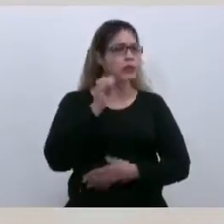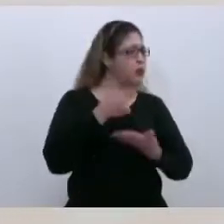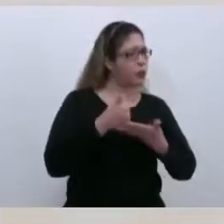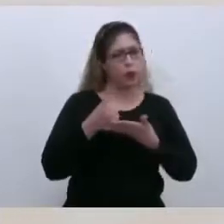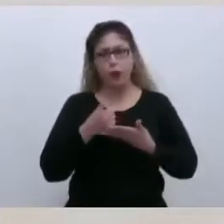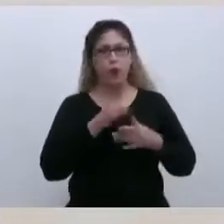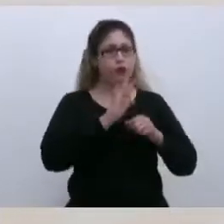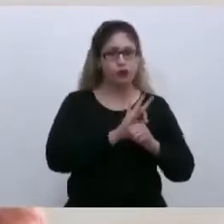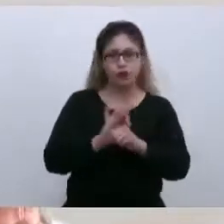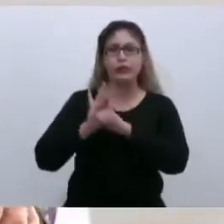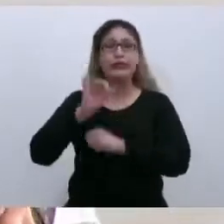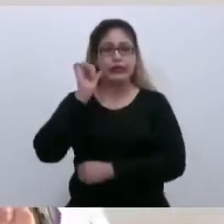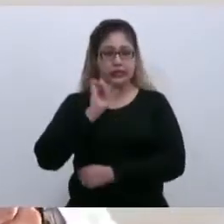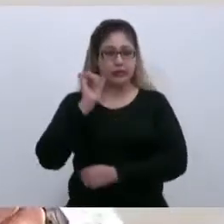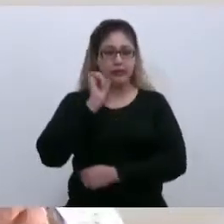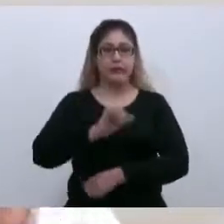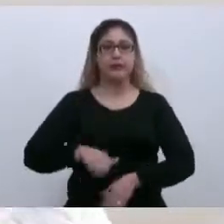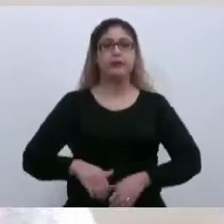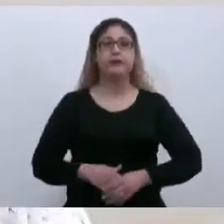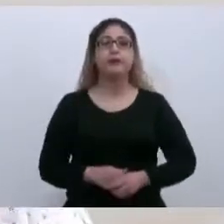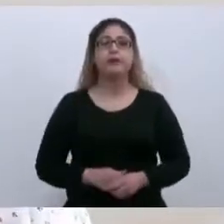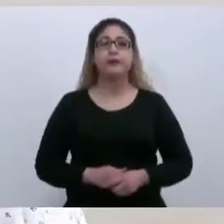general de este hospital.